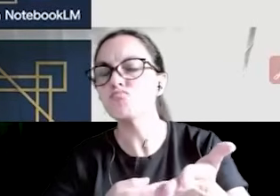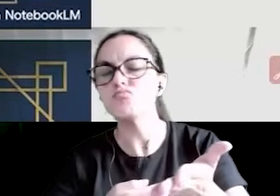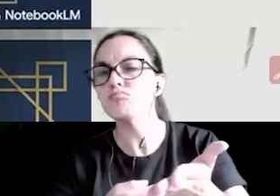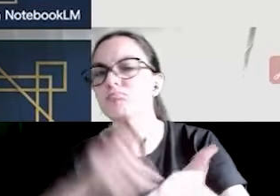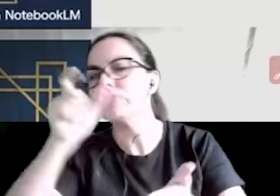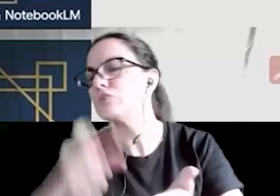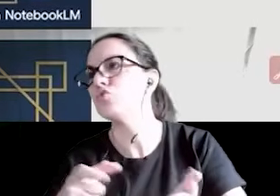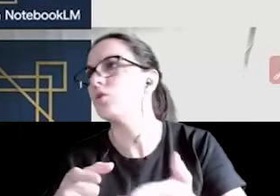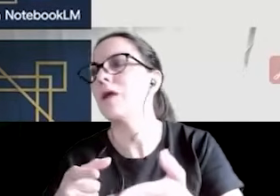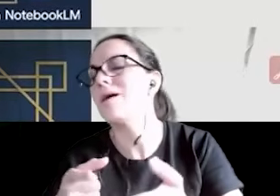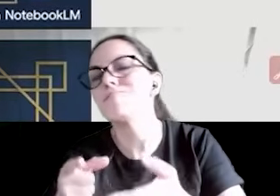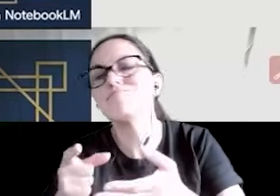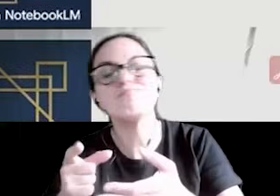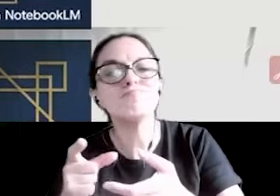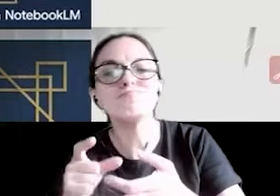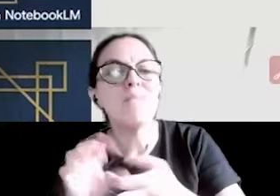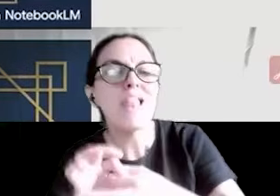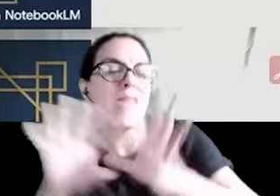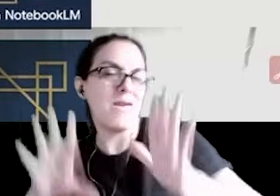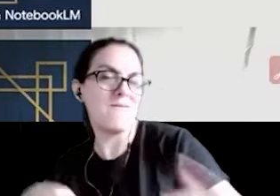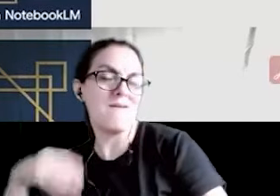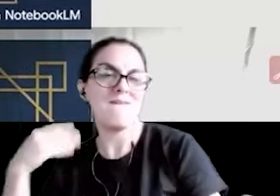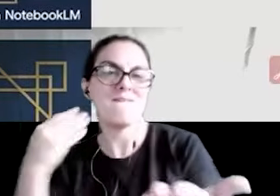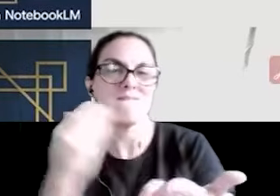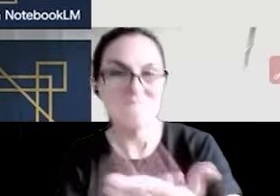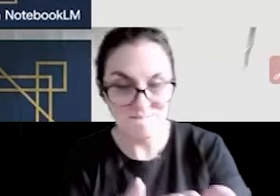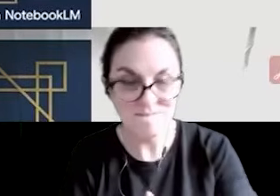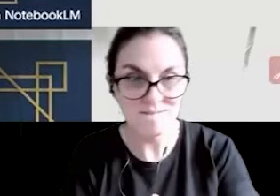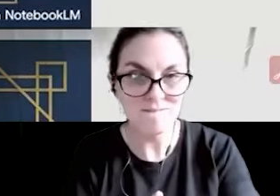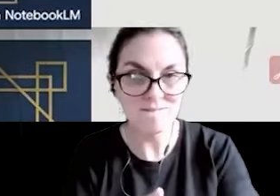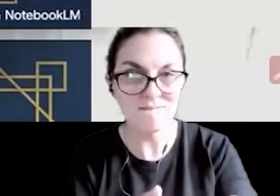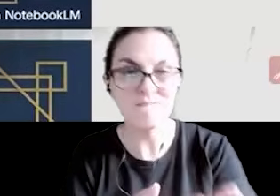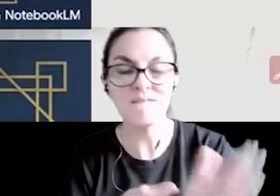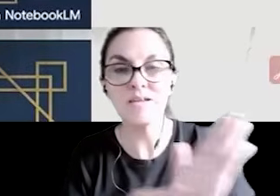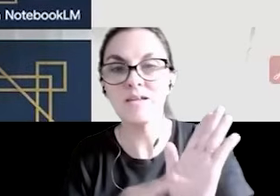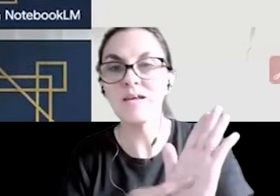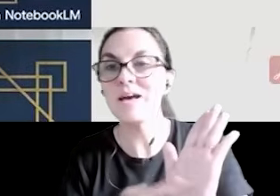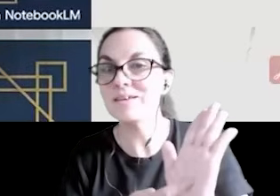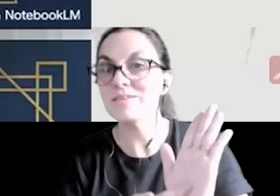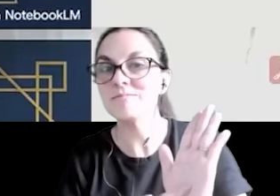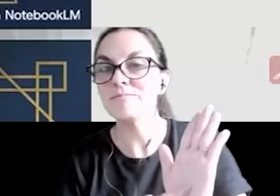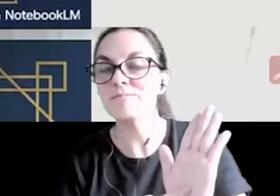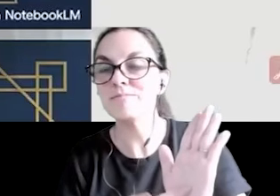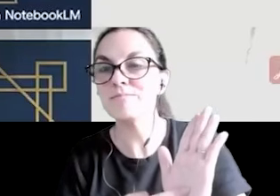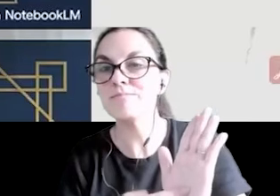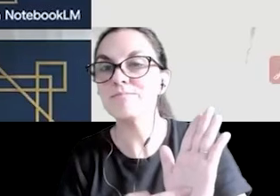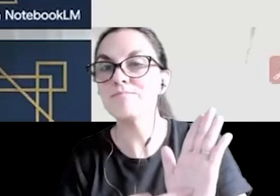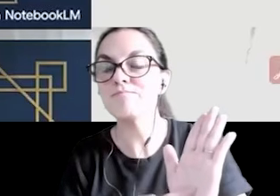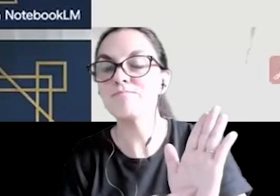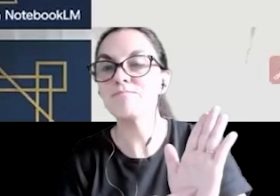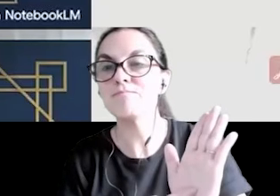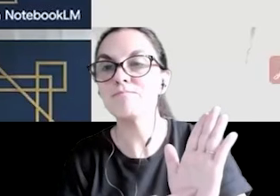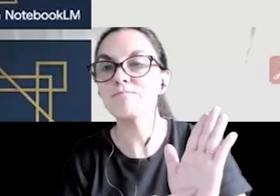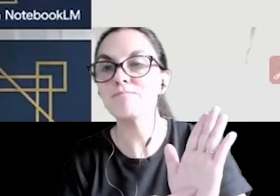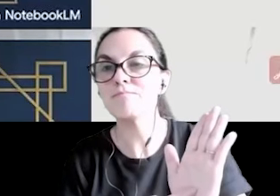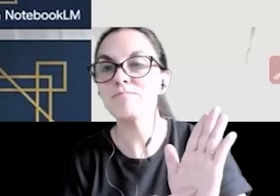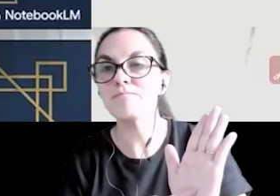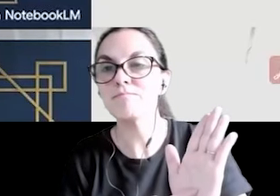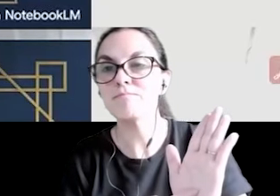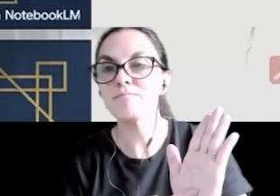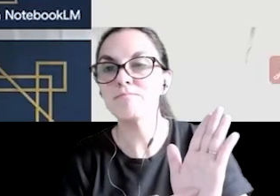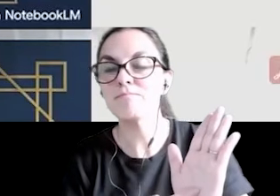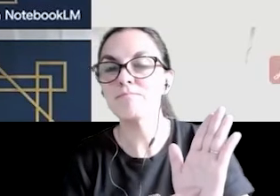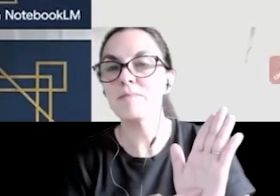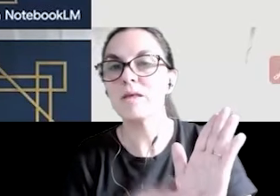contribuyente antes del inicio de la orden de intervención no serán consideradas como para establecer una discrepancia